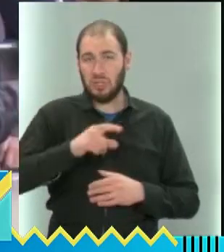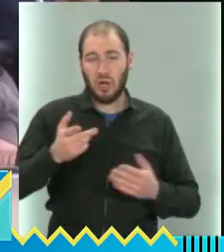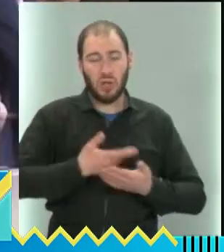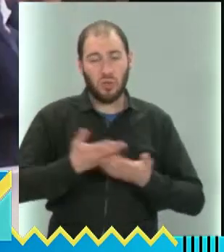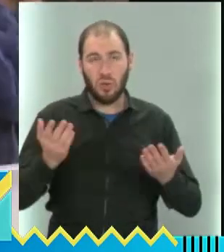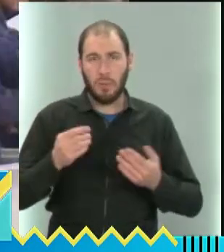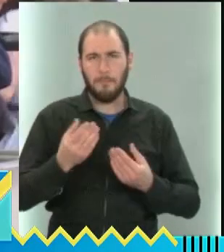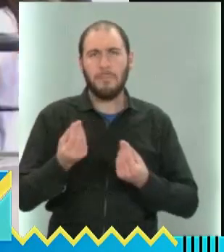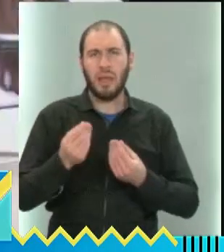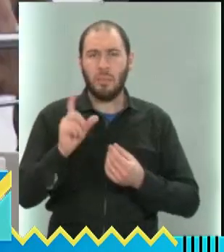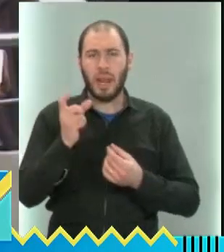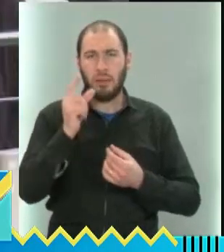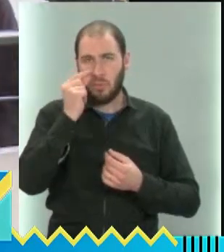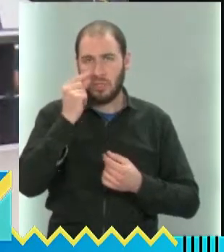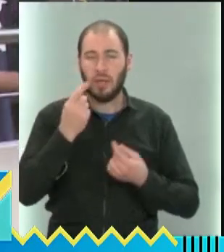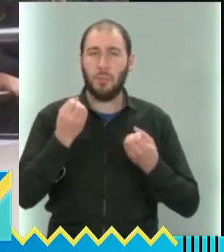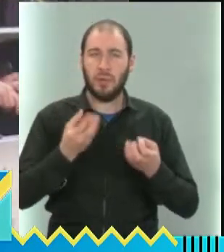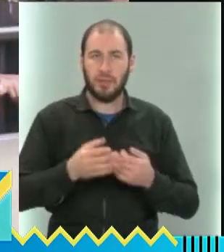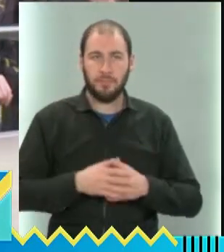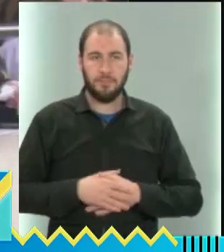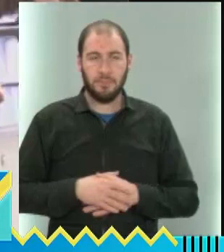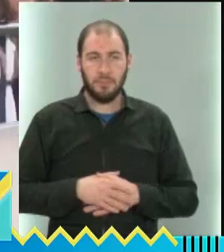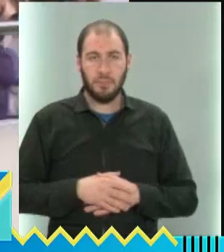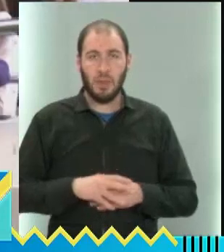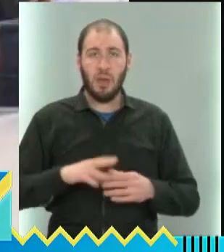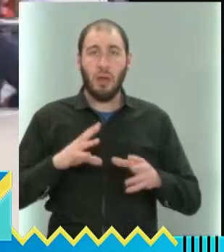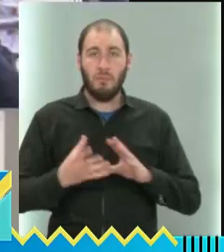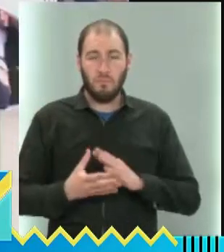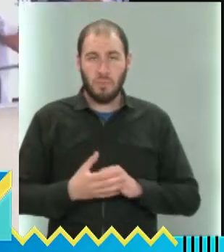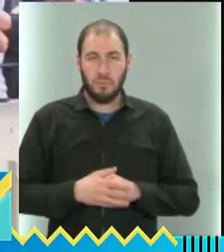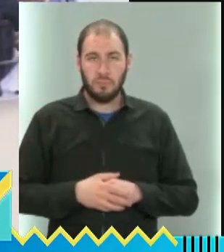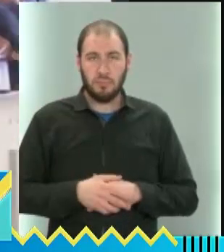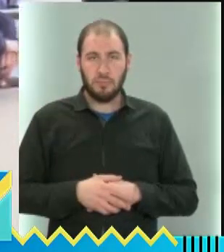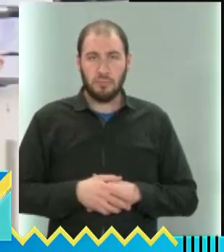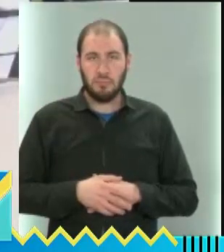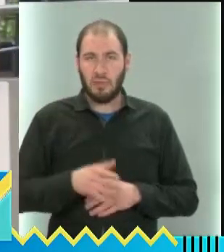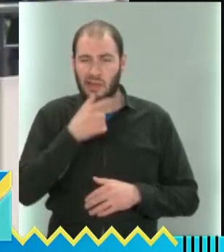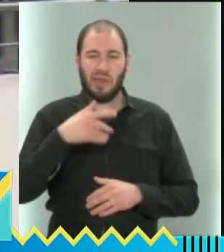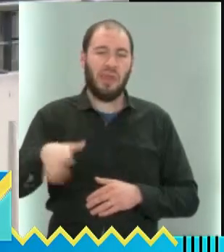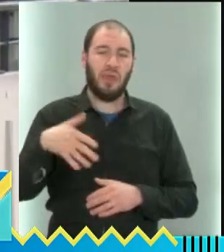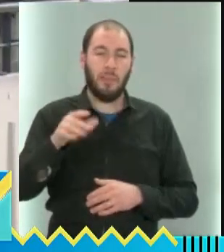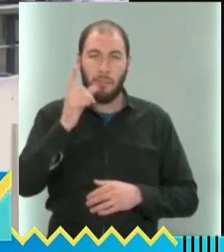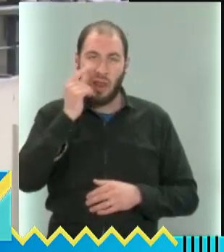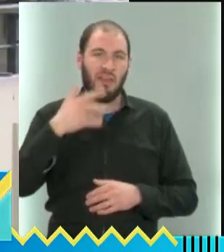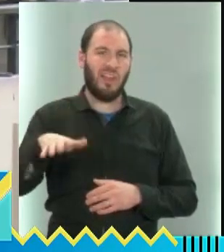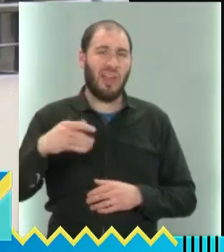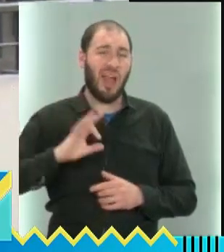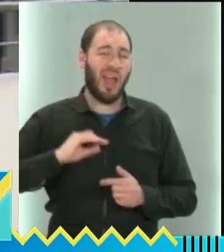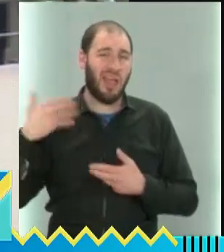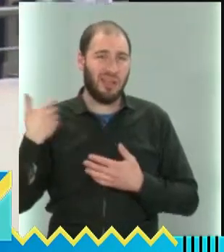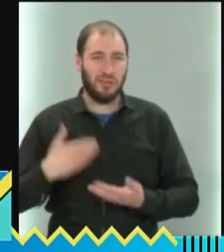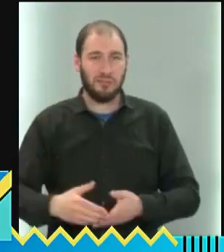gente le tiene miedo a la palabra política porque de alguna forma se ha bastardeado el término durante mucho